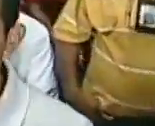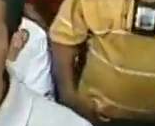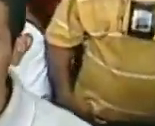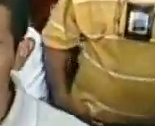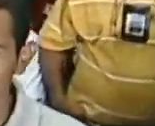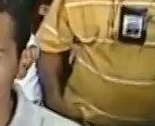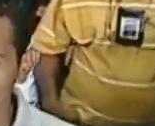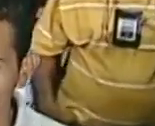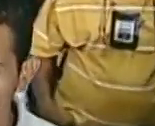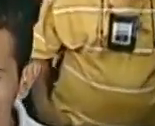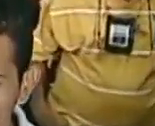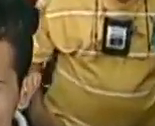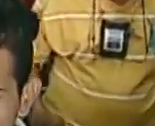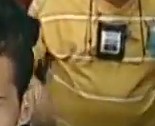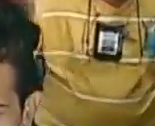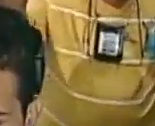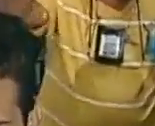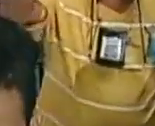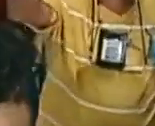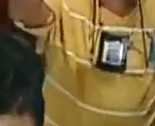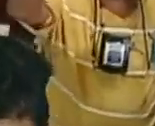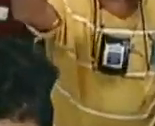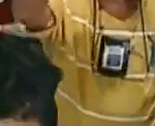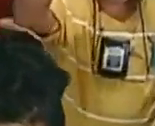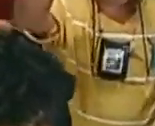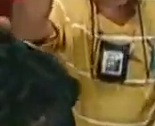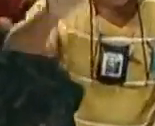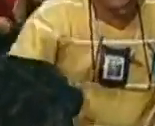saludamos a nuestro querido hermano presidente